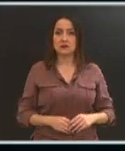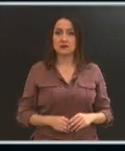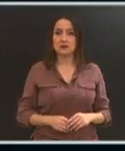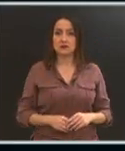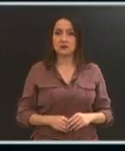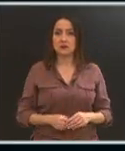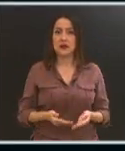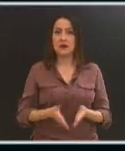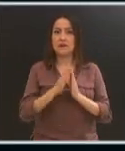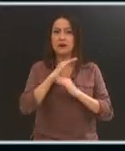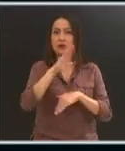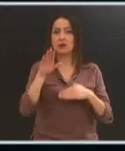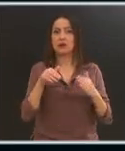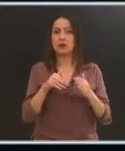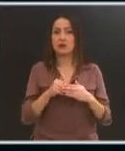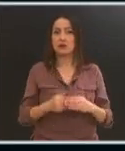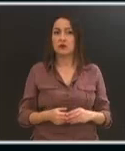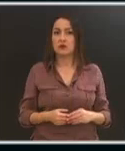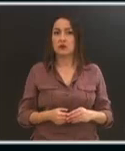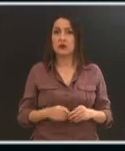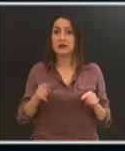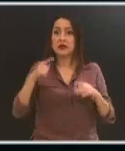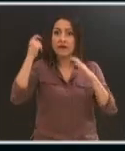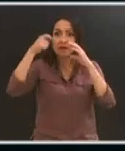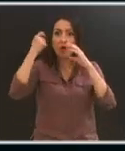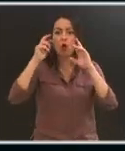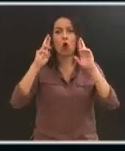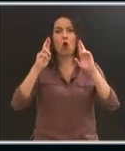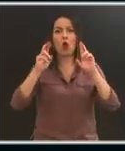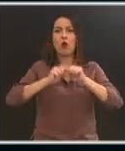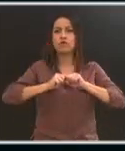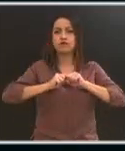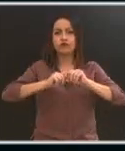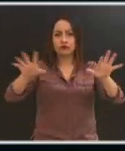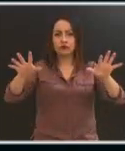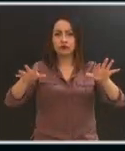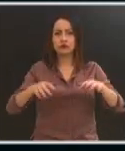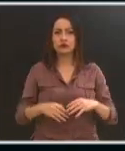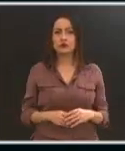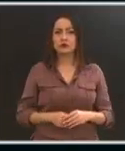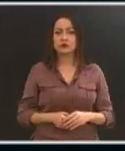les pido a todos que este video ojalá pueda hacerse viral,